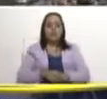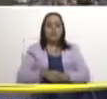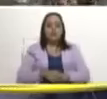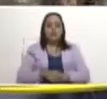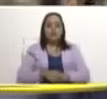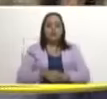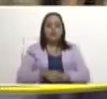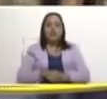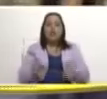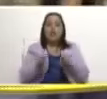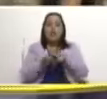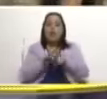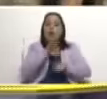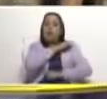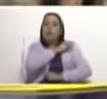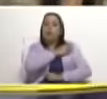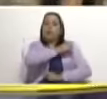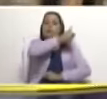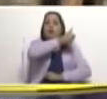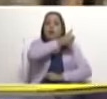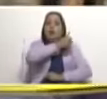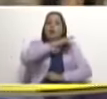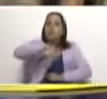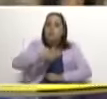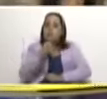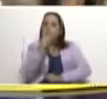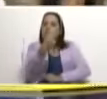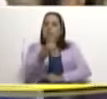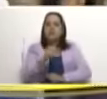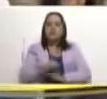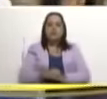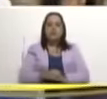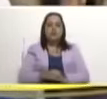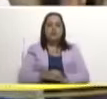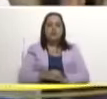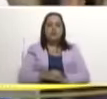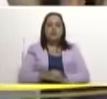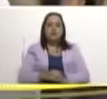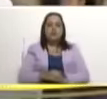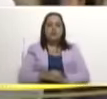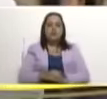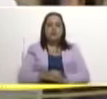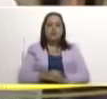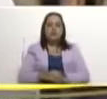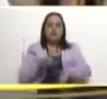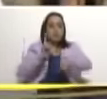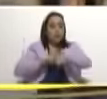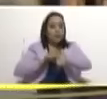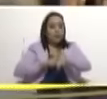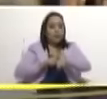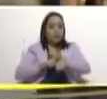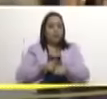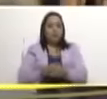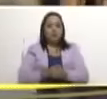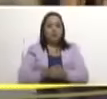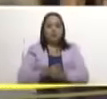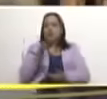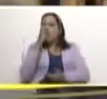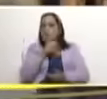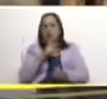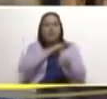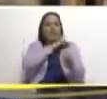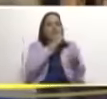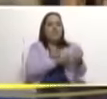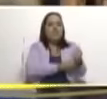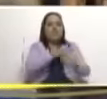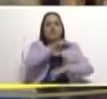como general, pudiéramos decir, dado que para la época no existía una Fuerza